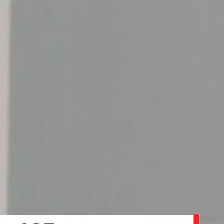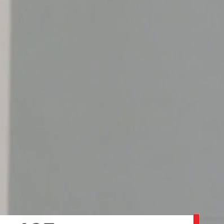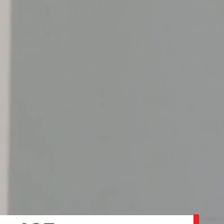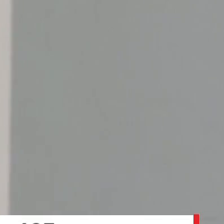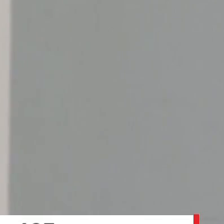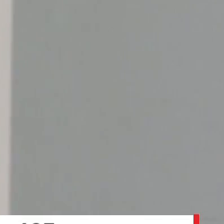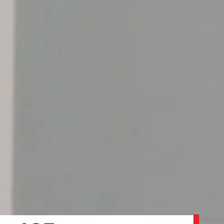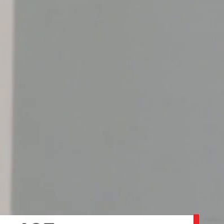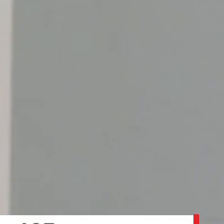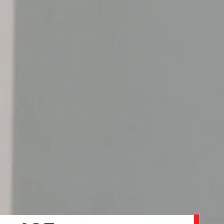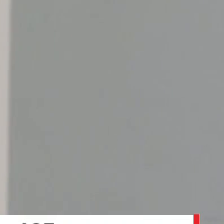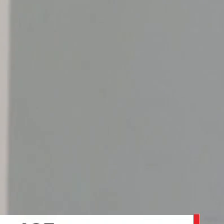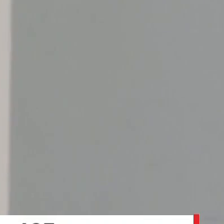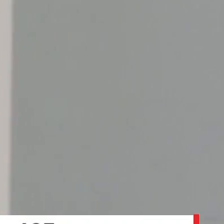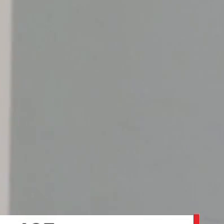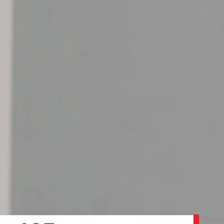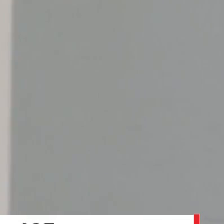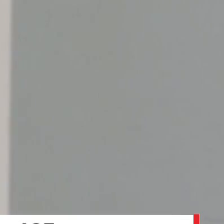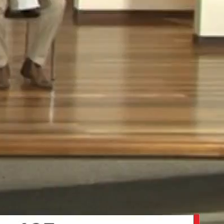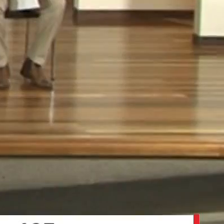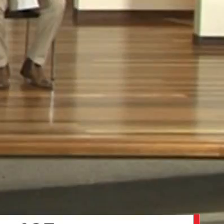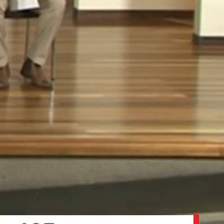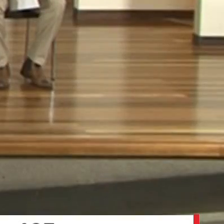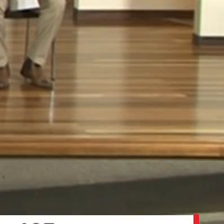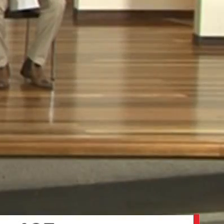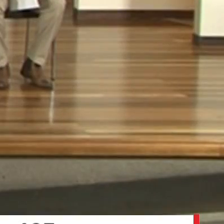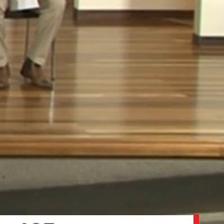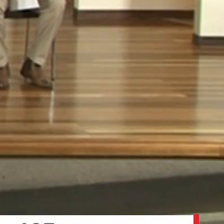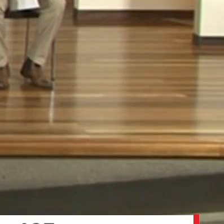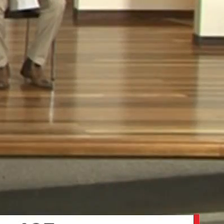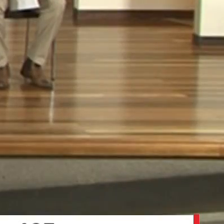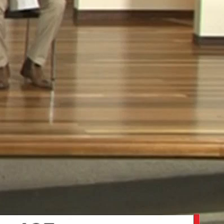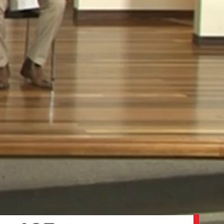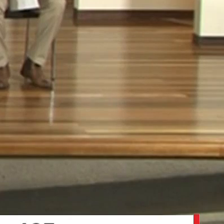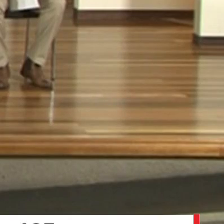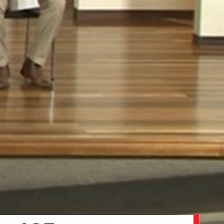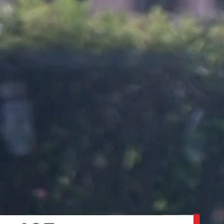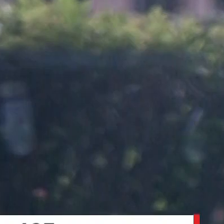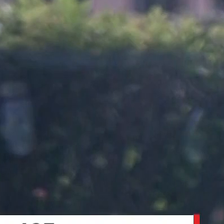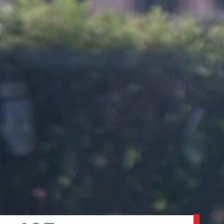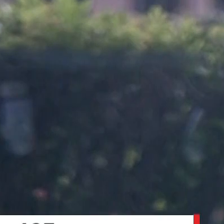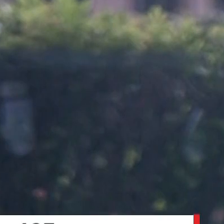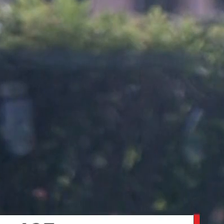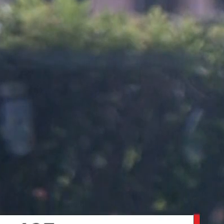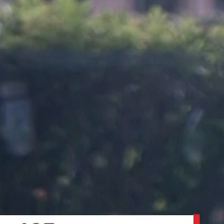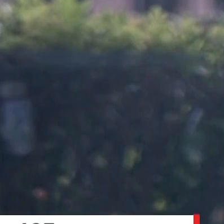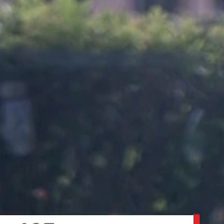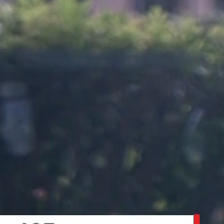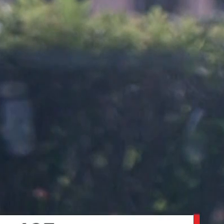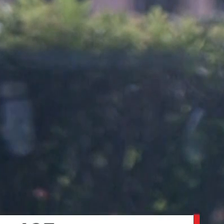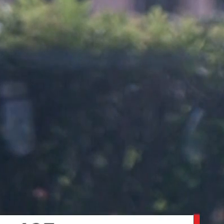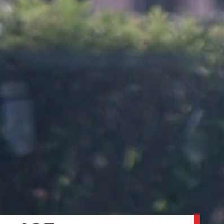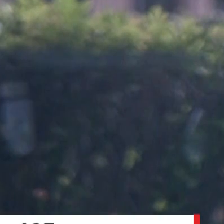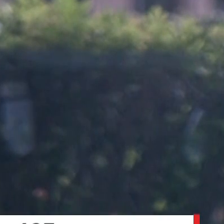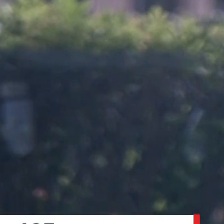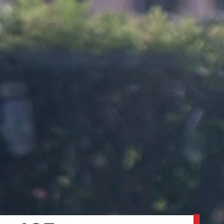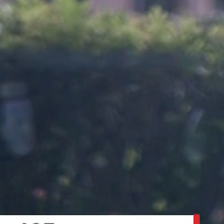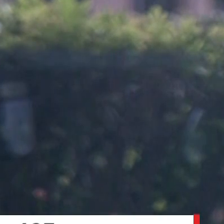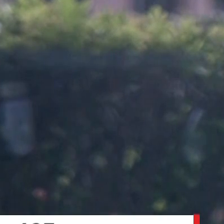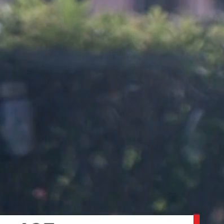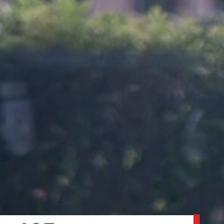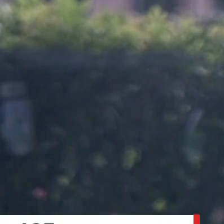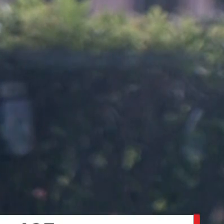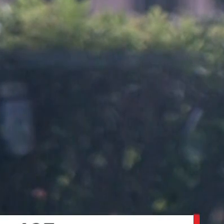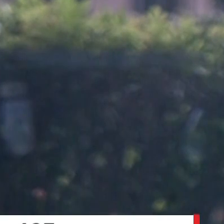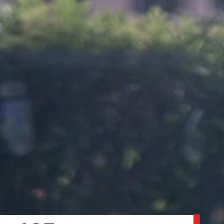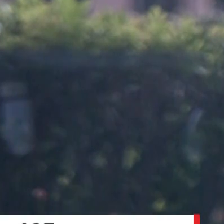hacia quién va dirigida la consulta. Muy buenas tardes. Buenas tardes. La pregunta va dirigida para el ministro de Salud. Mi